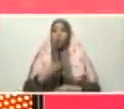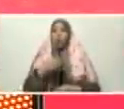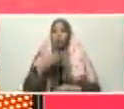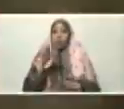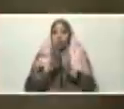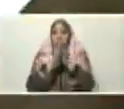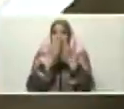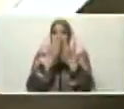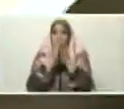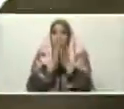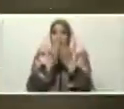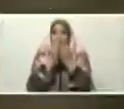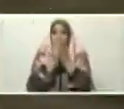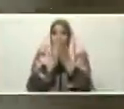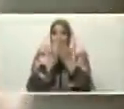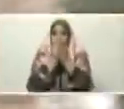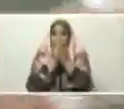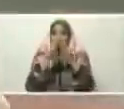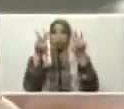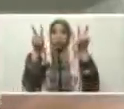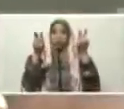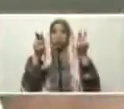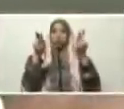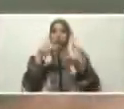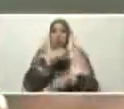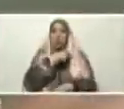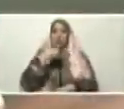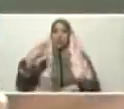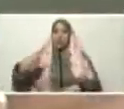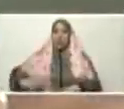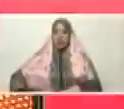china la nueva civilización